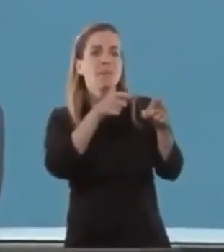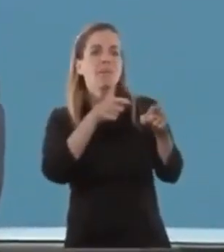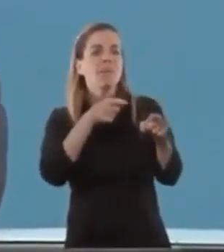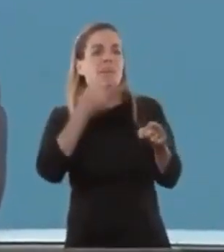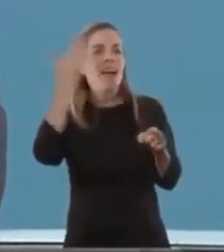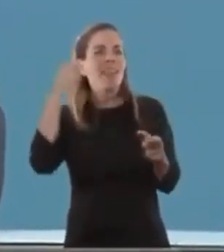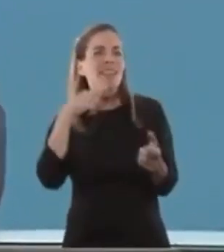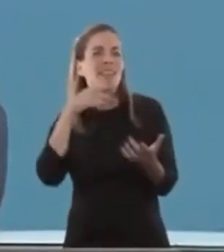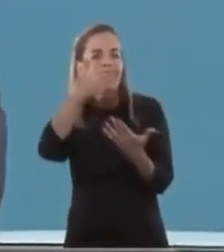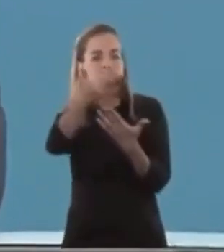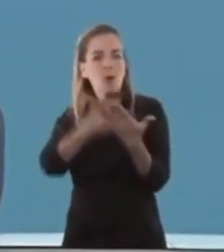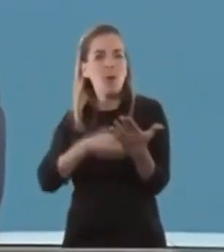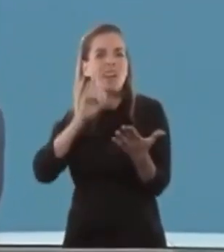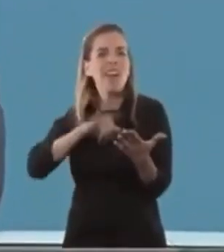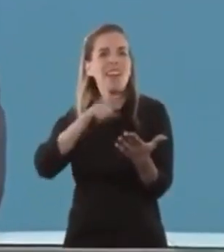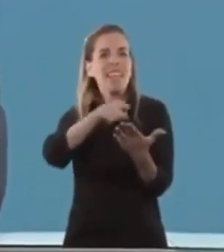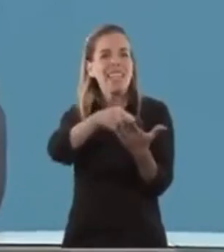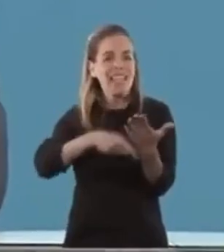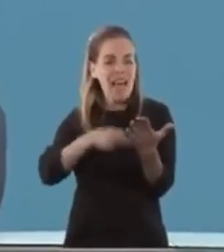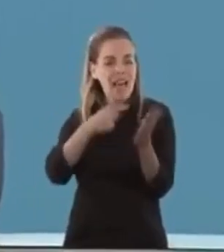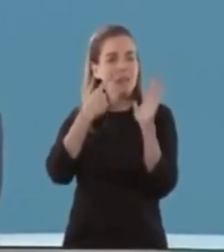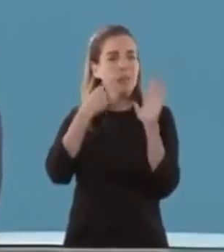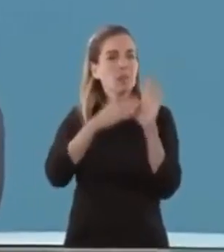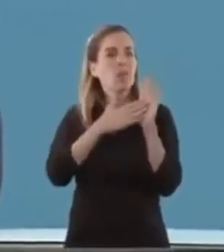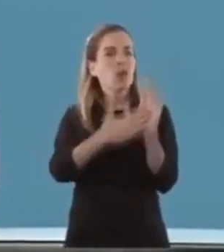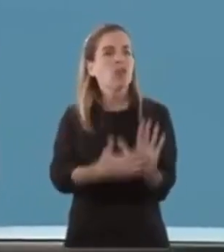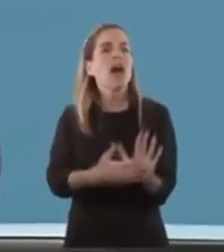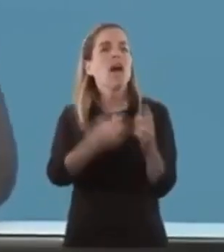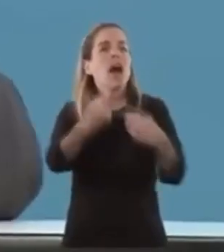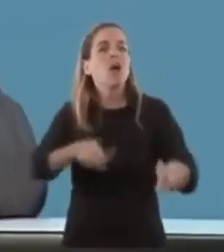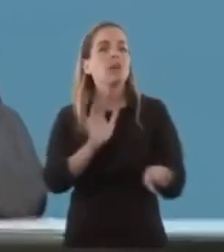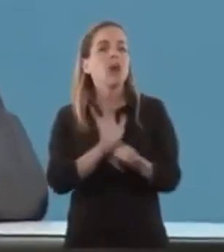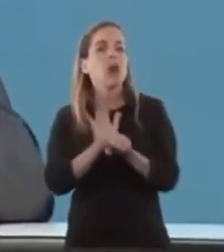en esas revistas muchas cosas que eran ocultas por otros medios.